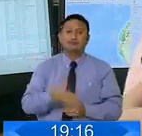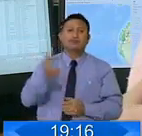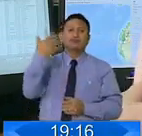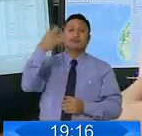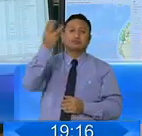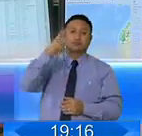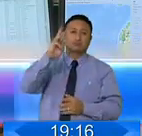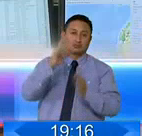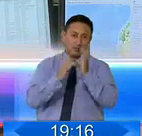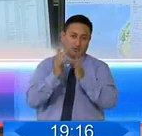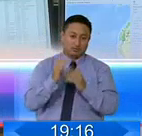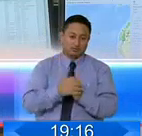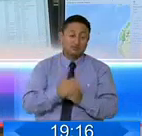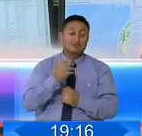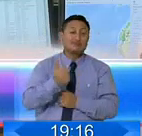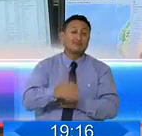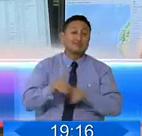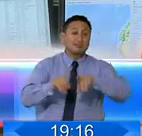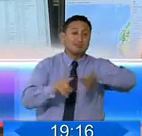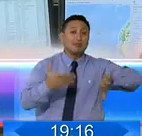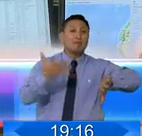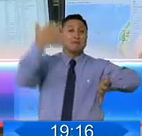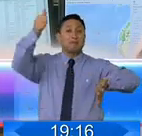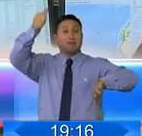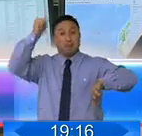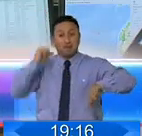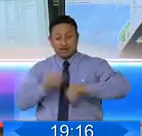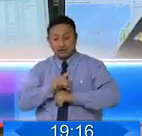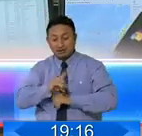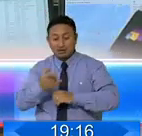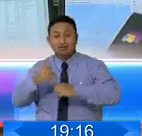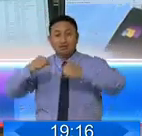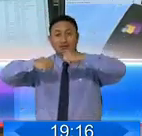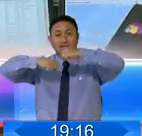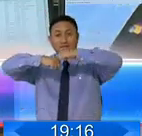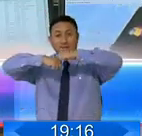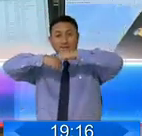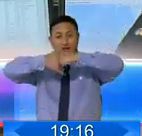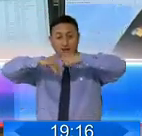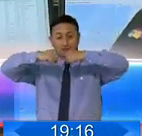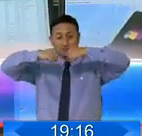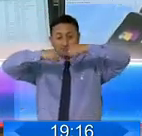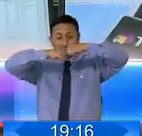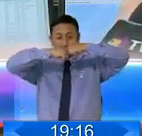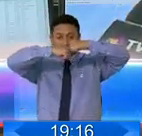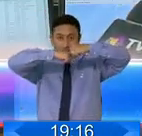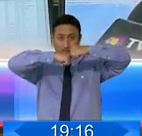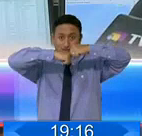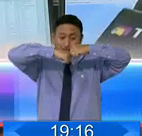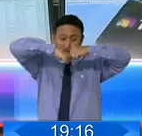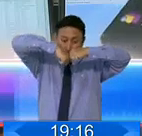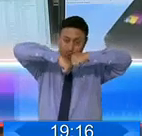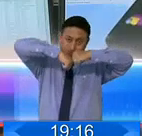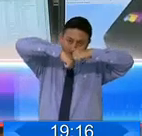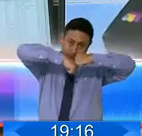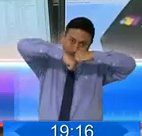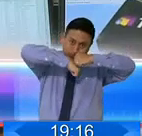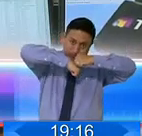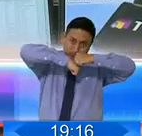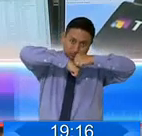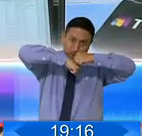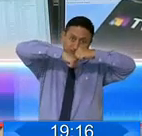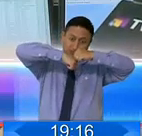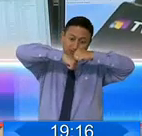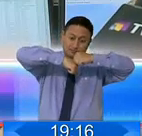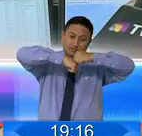caso del sismo de ayer, lo que sucede es que ya la placa Nazca está mucho más, esa parte de la placa está más abajo, y comienza